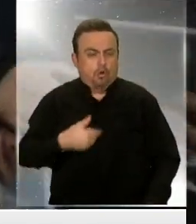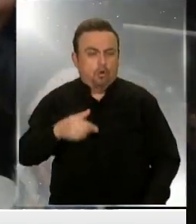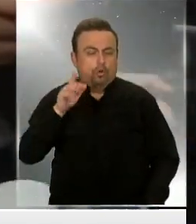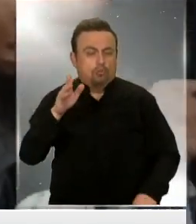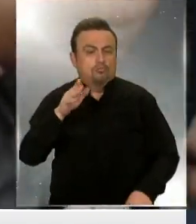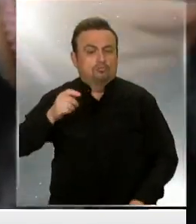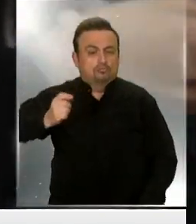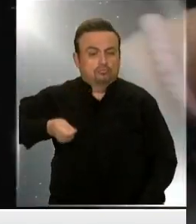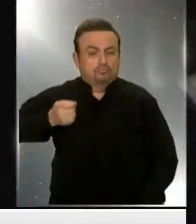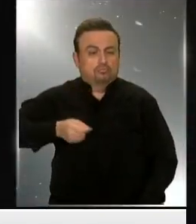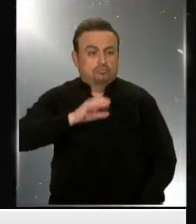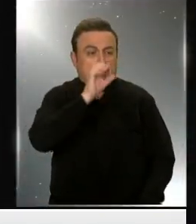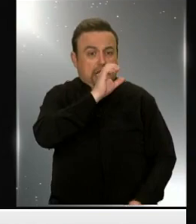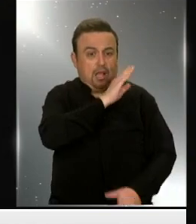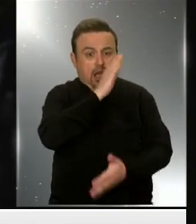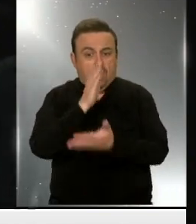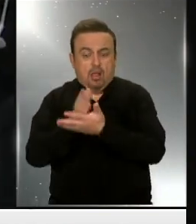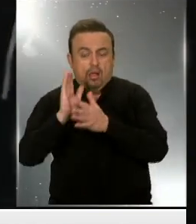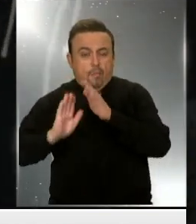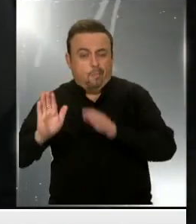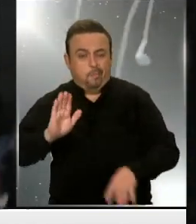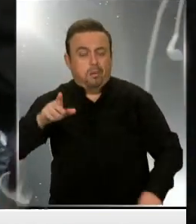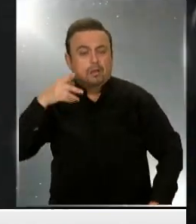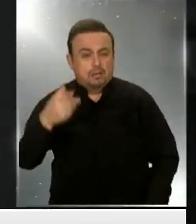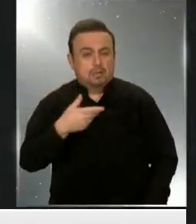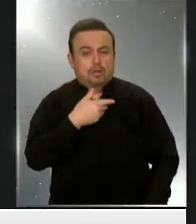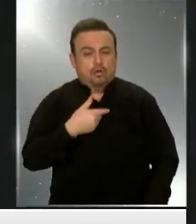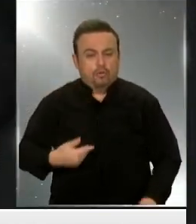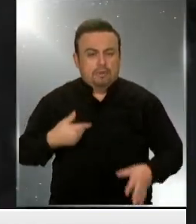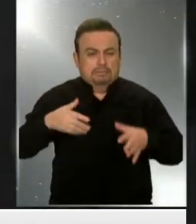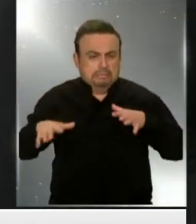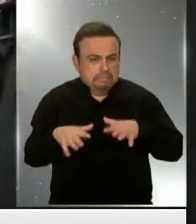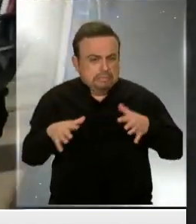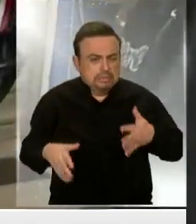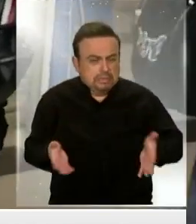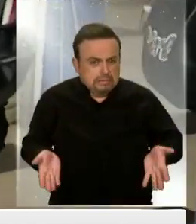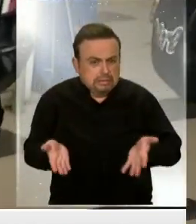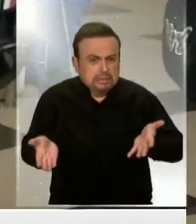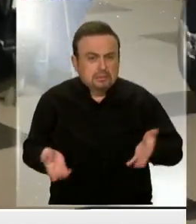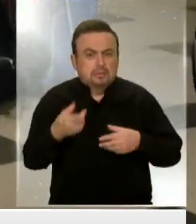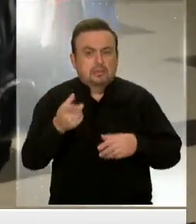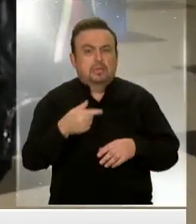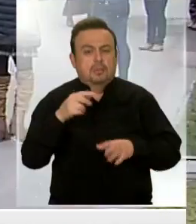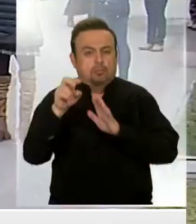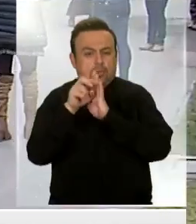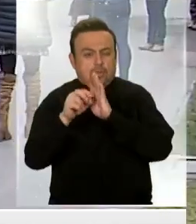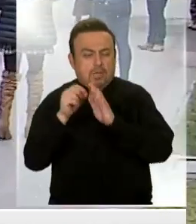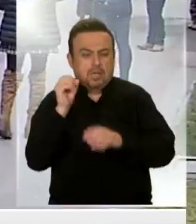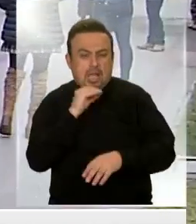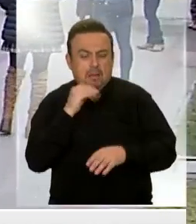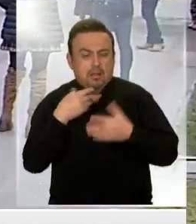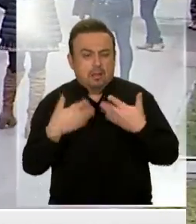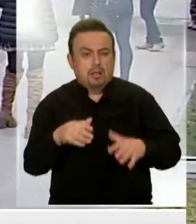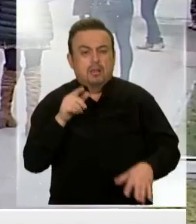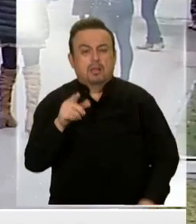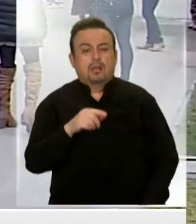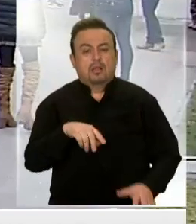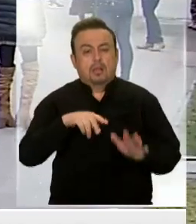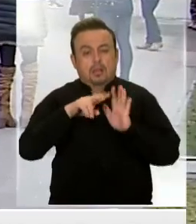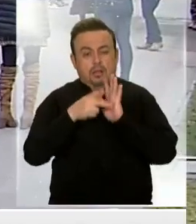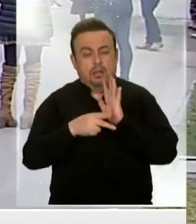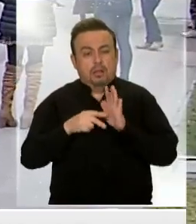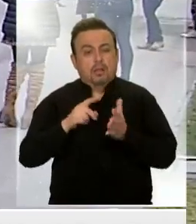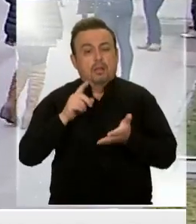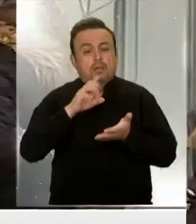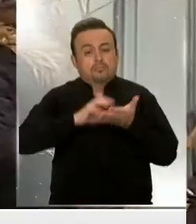en el Senado desde enero y que por lo tanto el gobierno está teniendo que hacer un impulso para poder sacarlo. Se habló un poco de modificar la